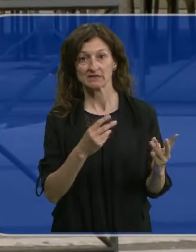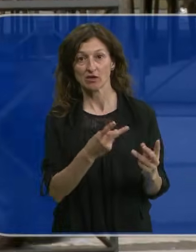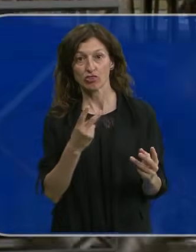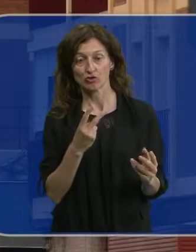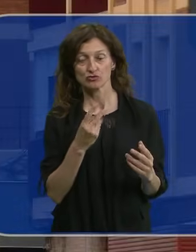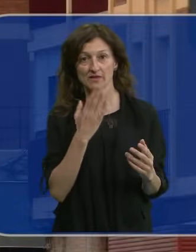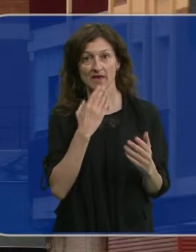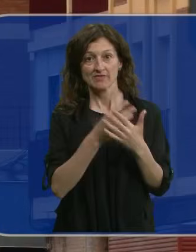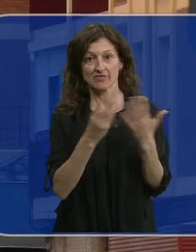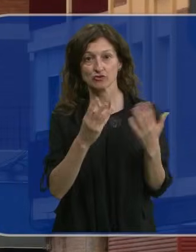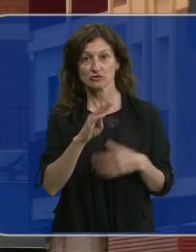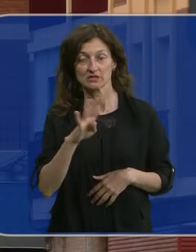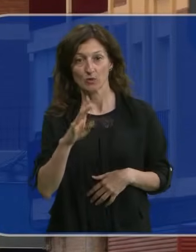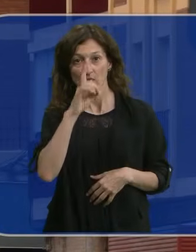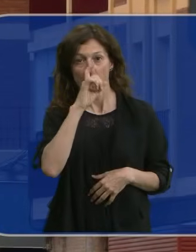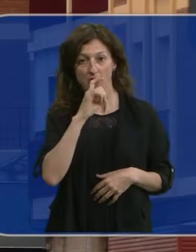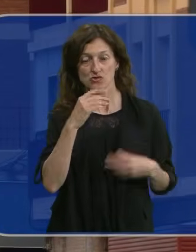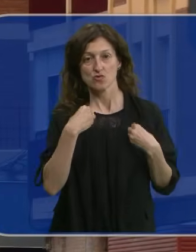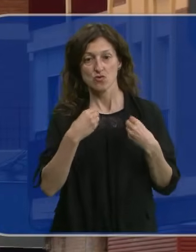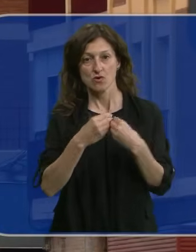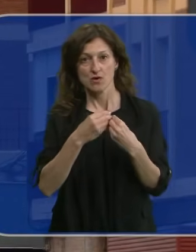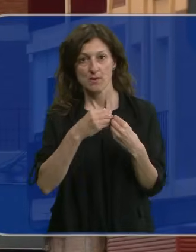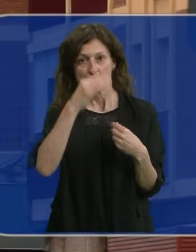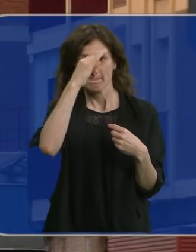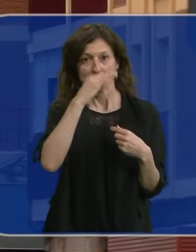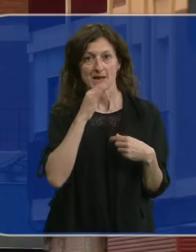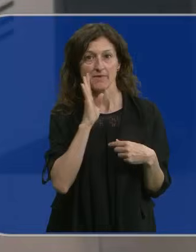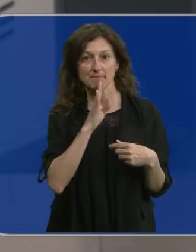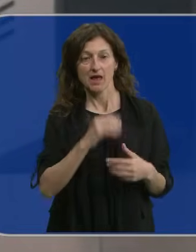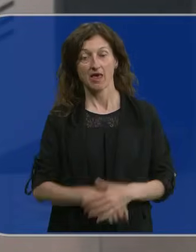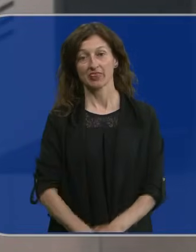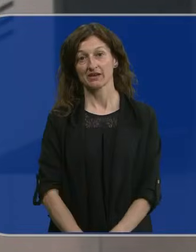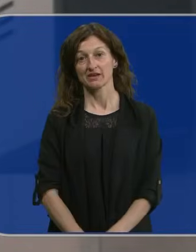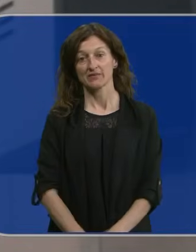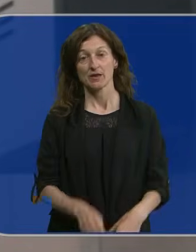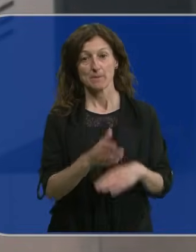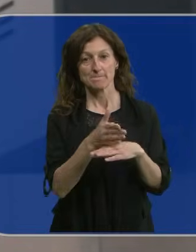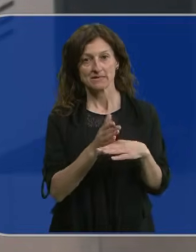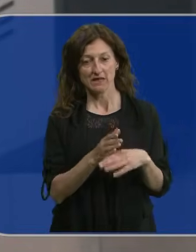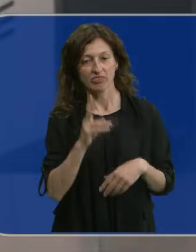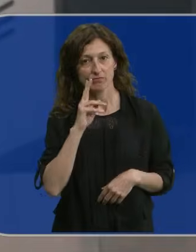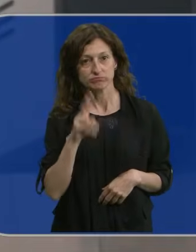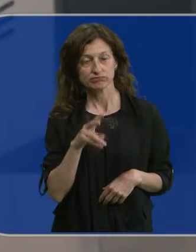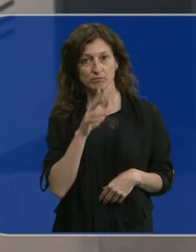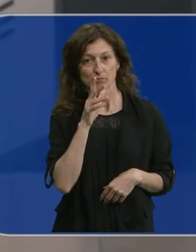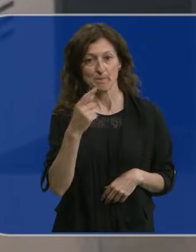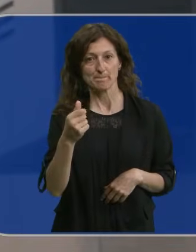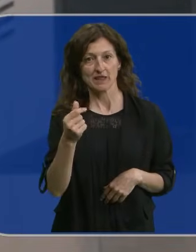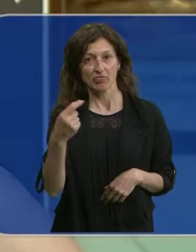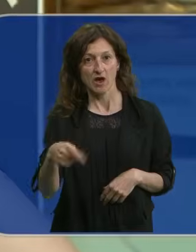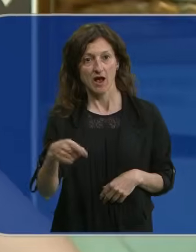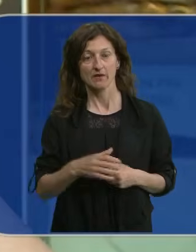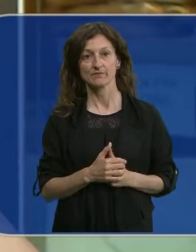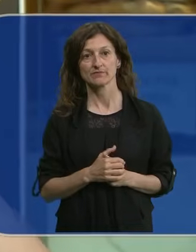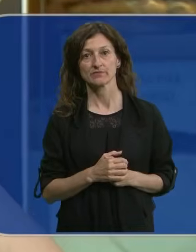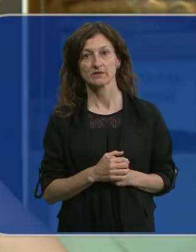entre 18 y 34 años convive con alguno de sus progenitores y la mitad de ellos reconocen que es por los precios.